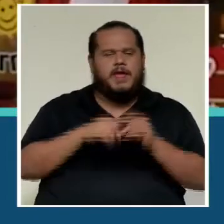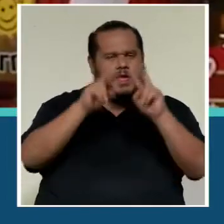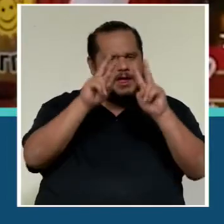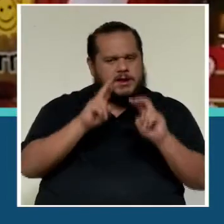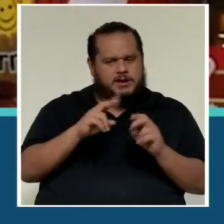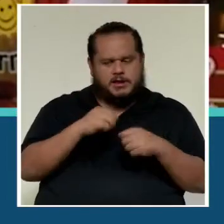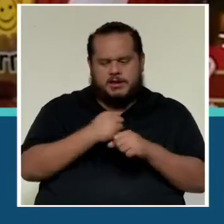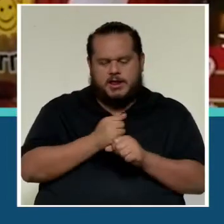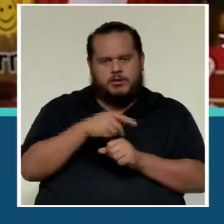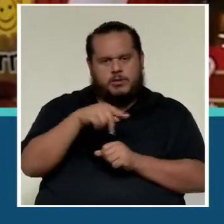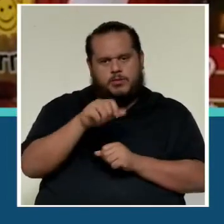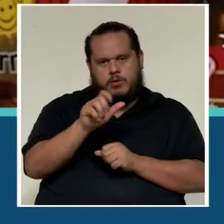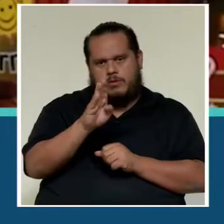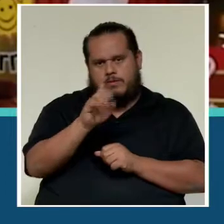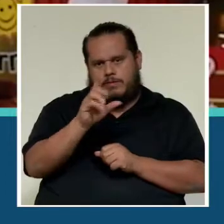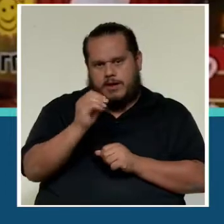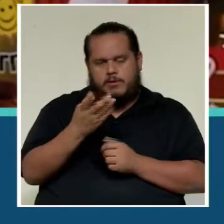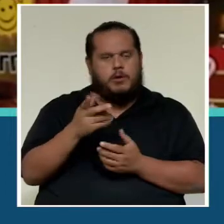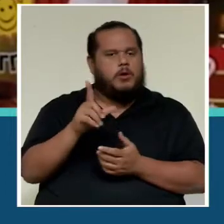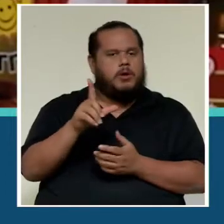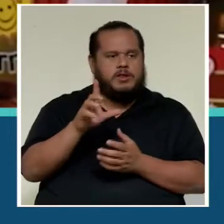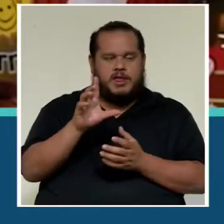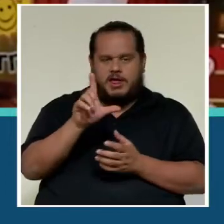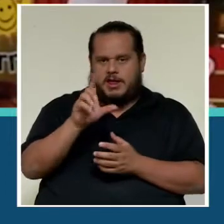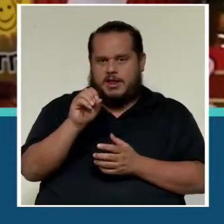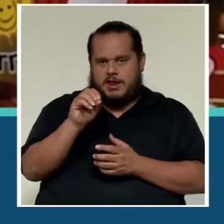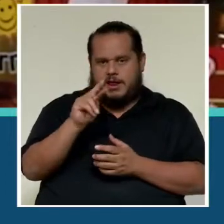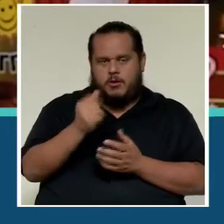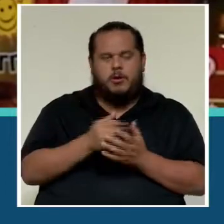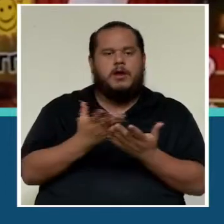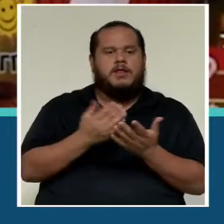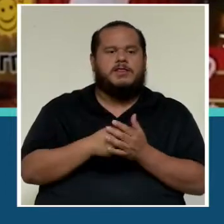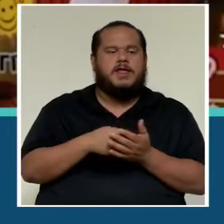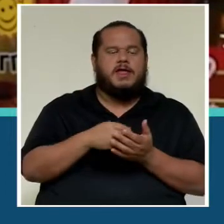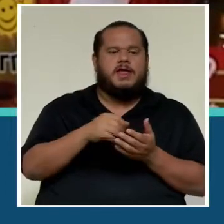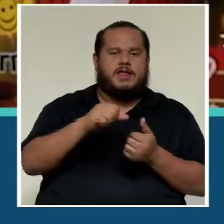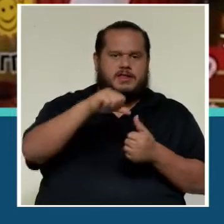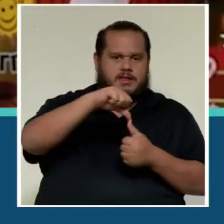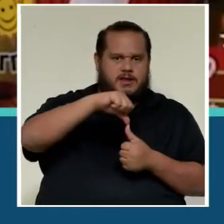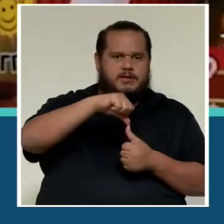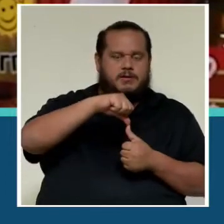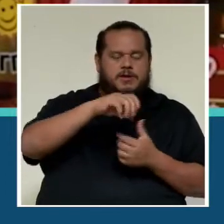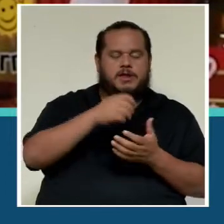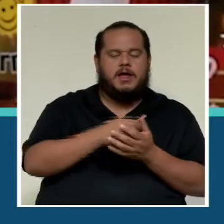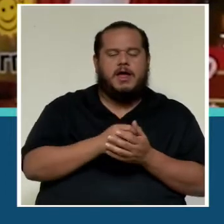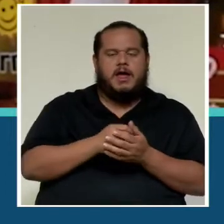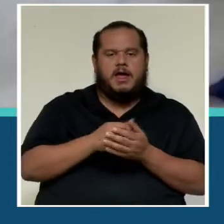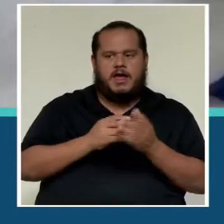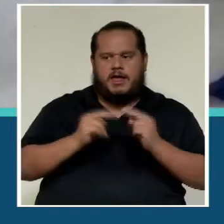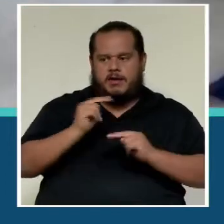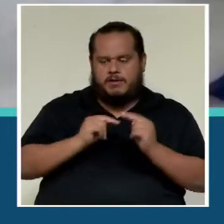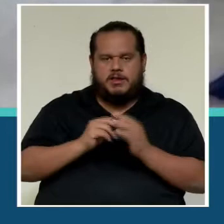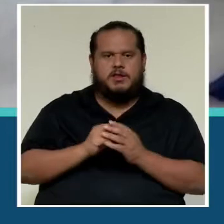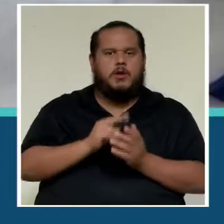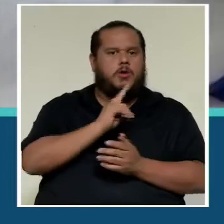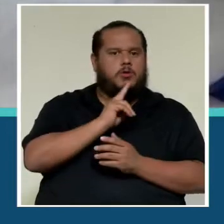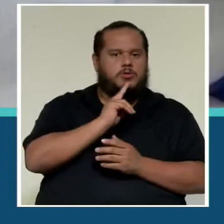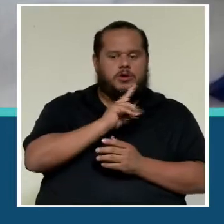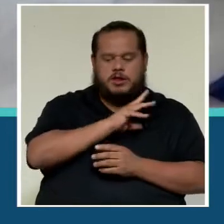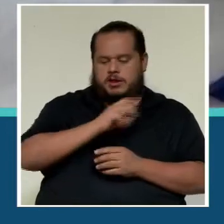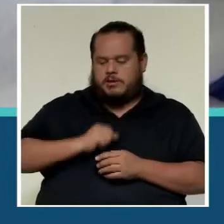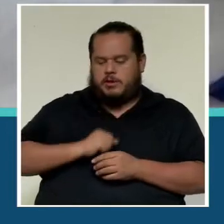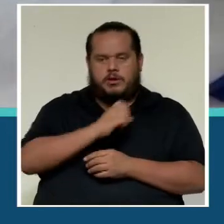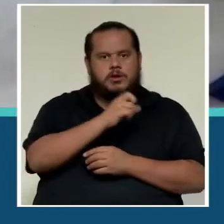realizado por Paulo de León, director ejecutivo del Central American Business Intelligence, Honduras, El Salvador y Costa Rica son